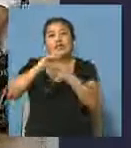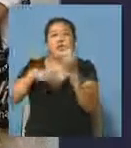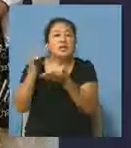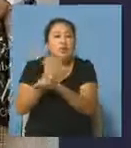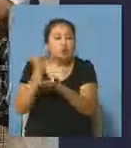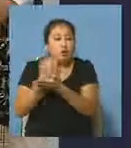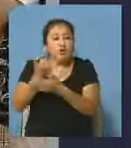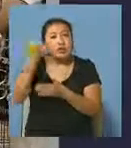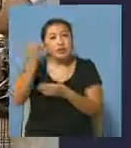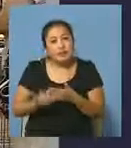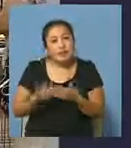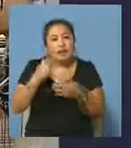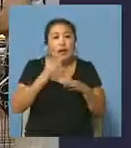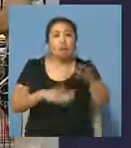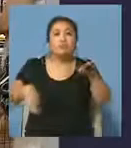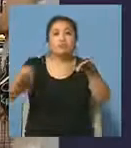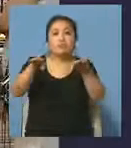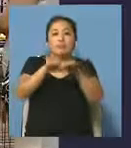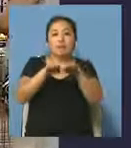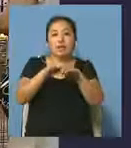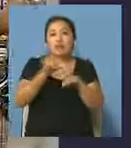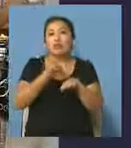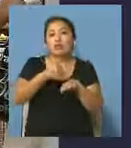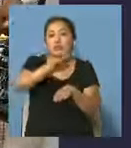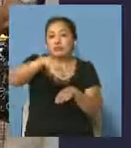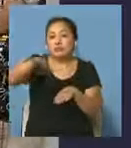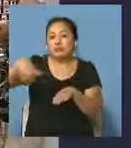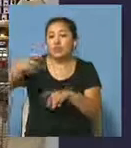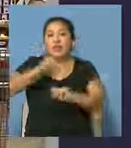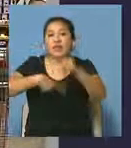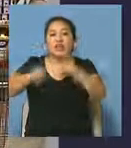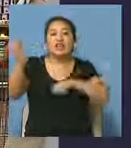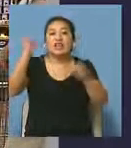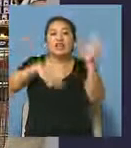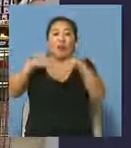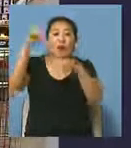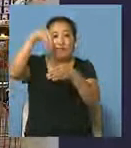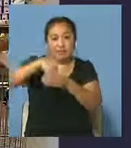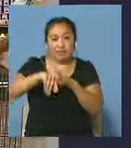familiar tengan un trato equitativo en el espacio que ocupen en las góndolas.